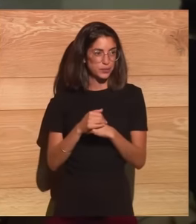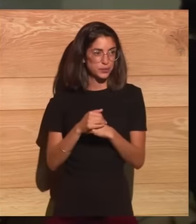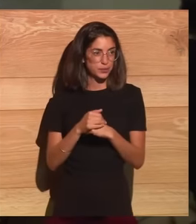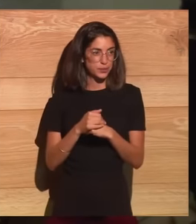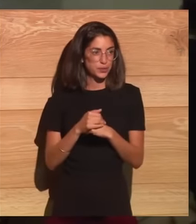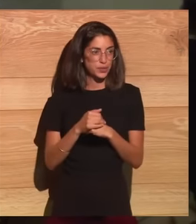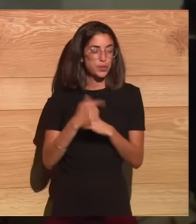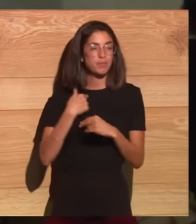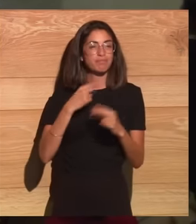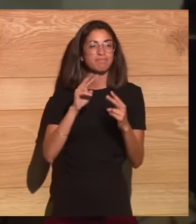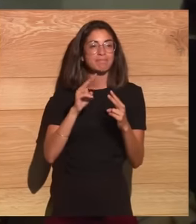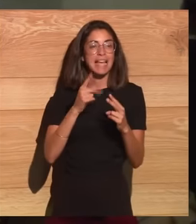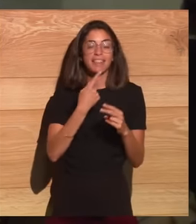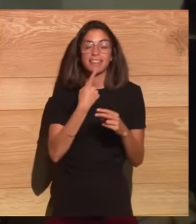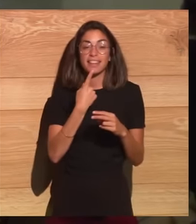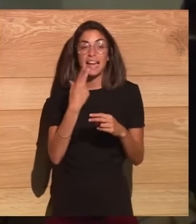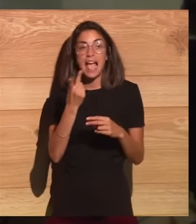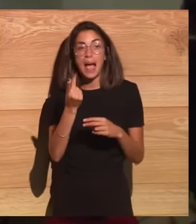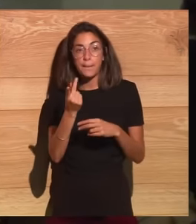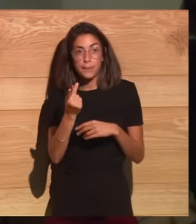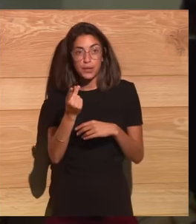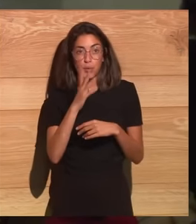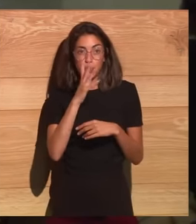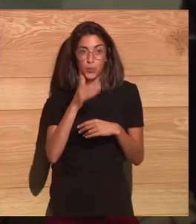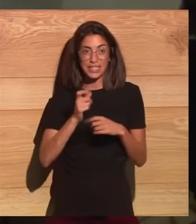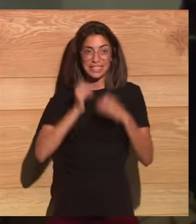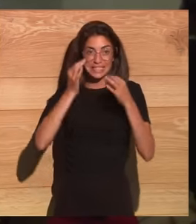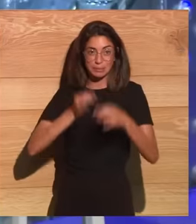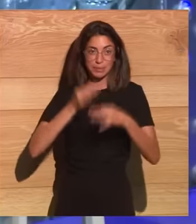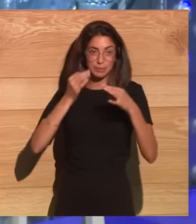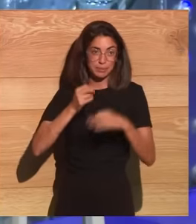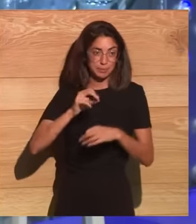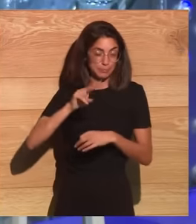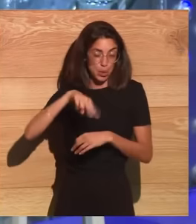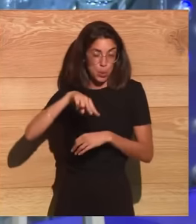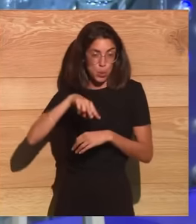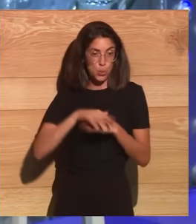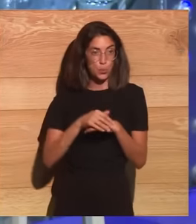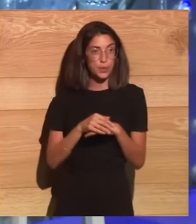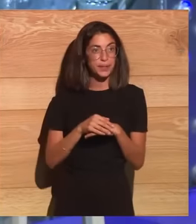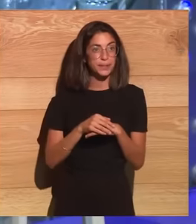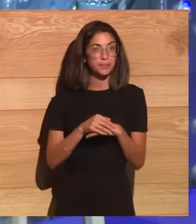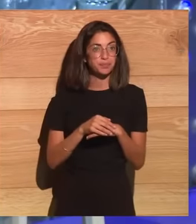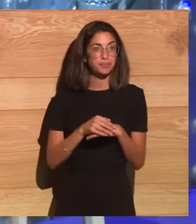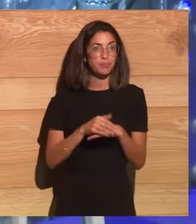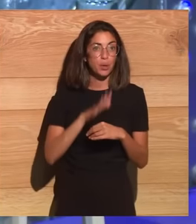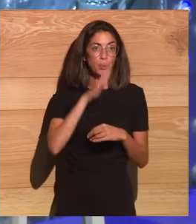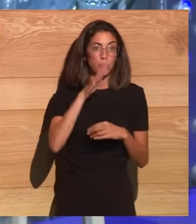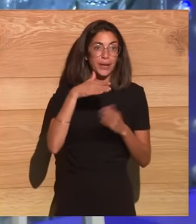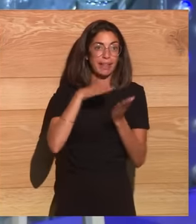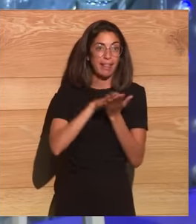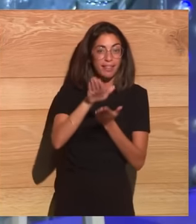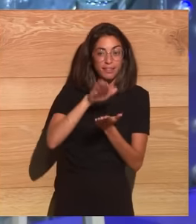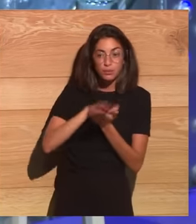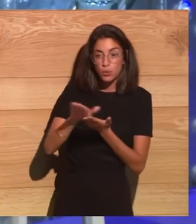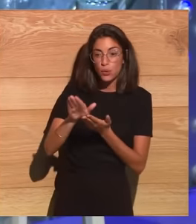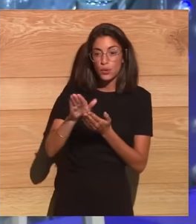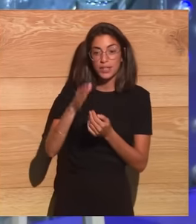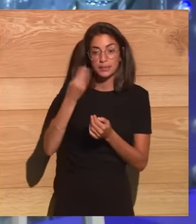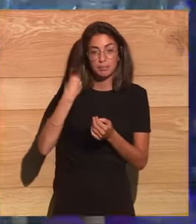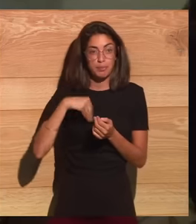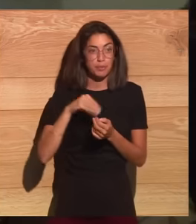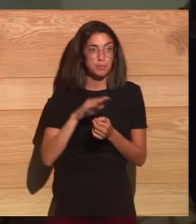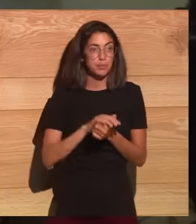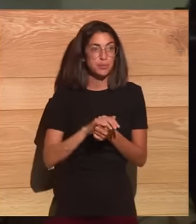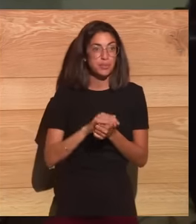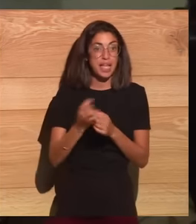bien los apellidos, que es algo que últimamente no sucede siempre, tanto en prensa como sus mismos editores o incluso... El otro día le